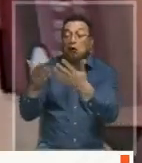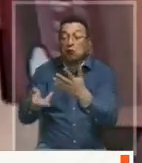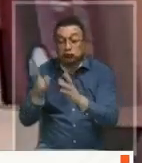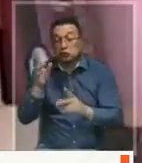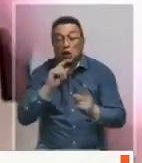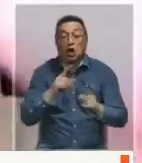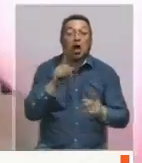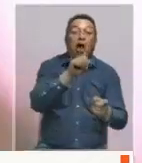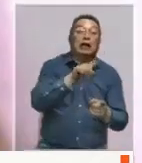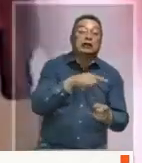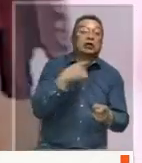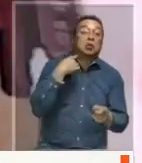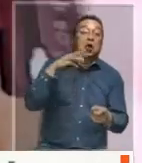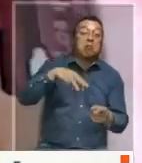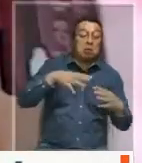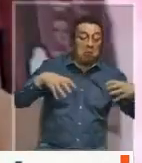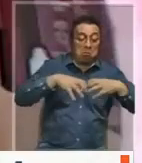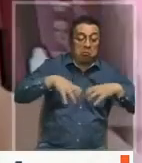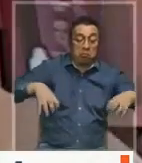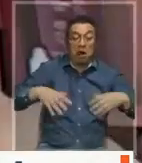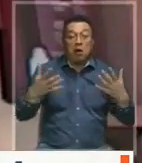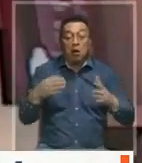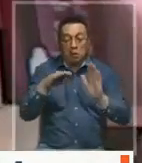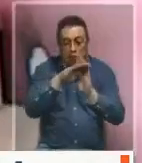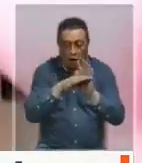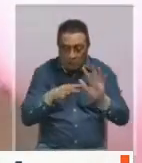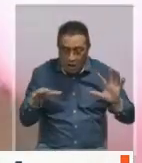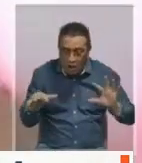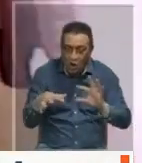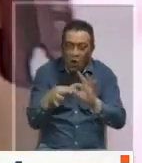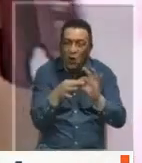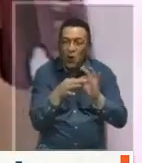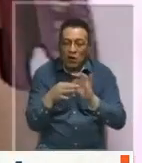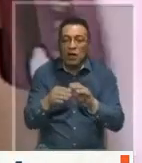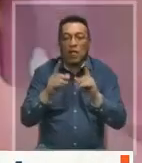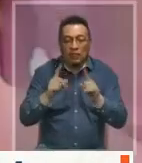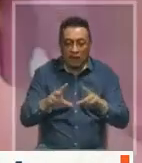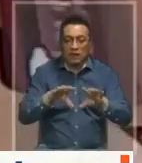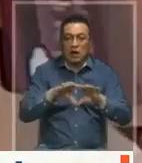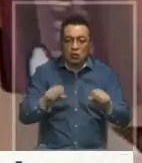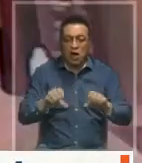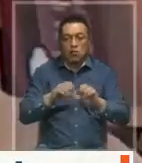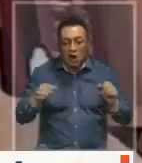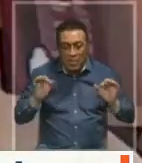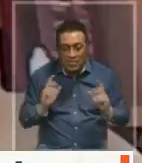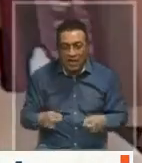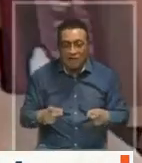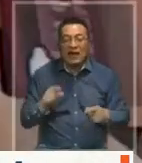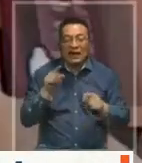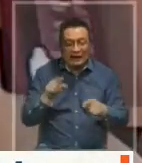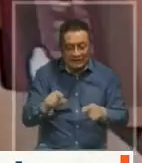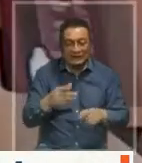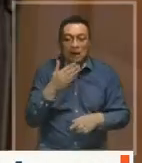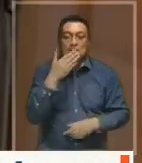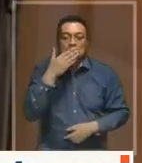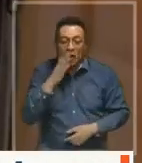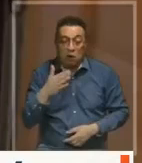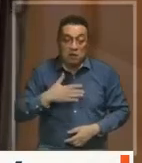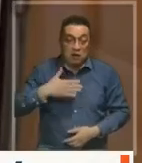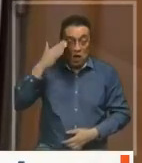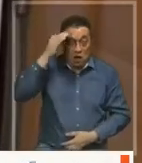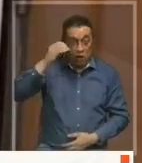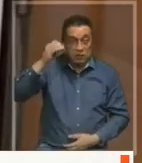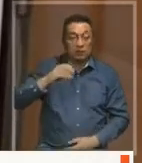Sokimich, converjan en un programa común y haya pactos por omisión. Esa es la salida, en mi opinión. La